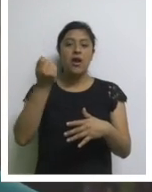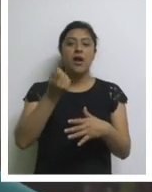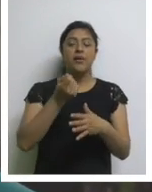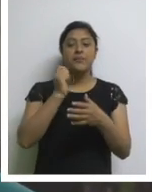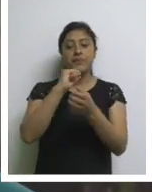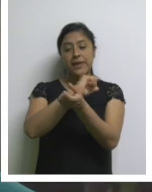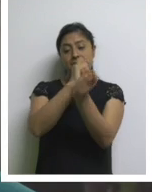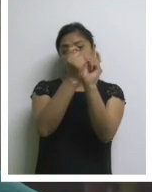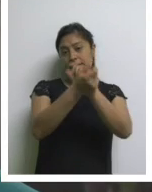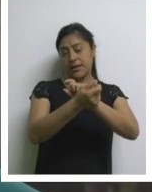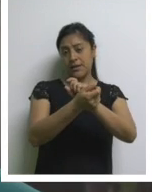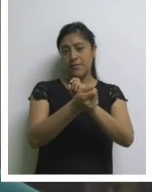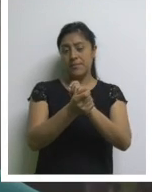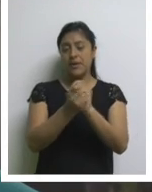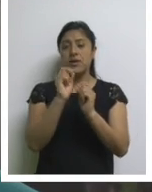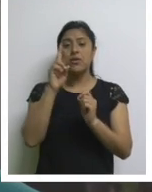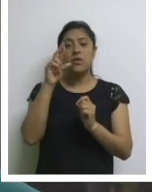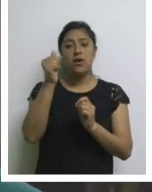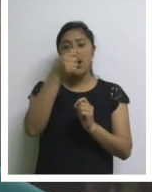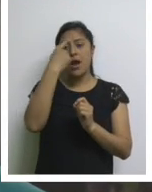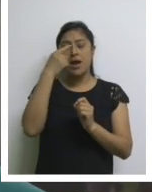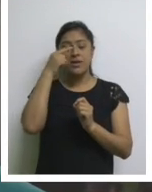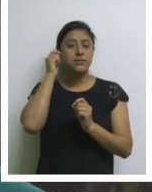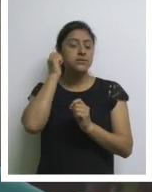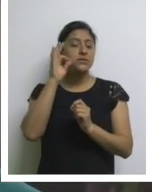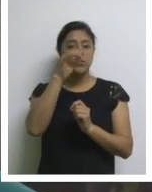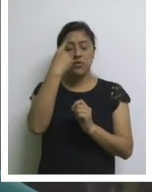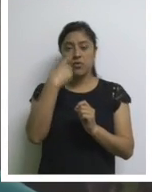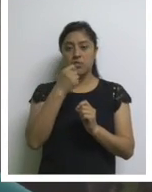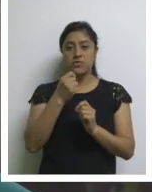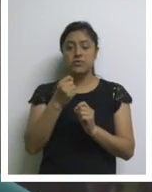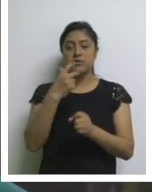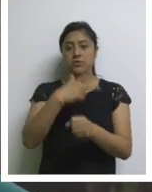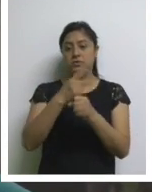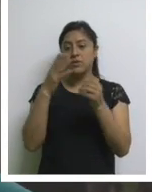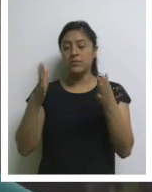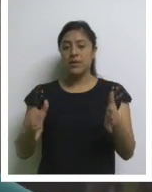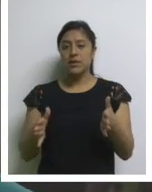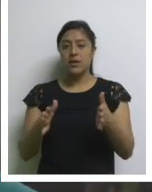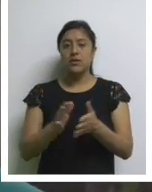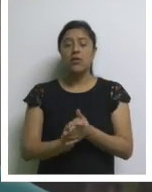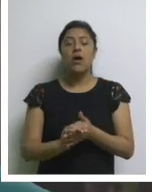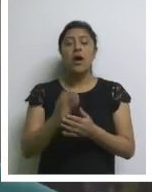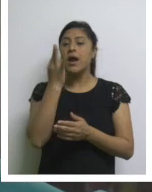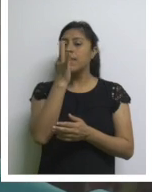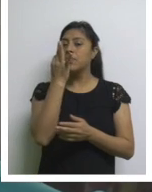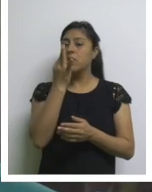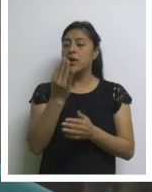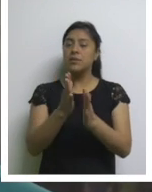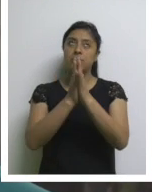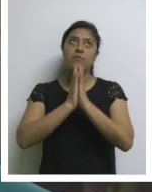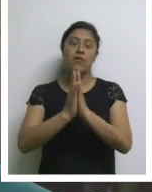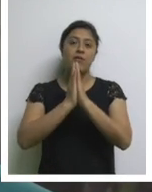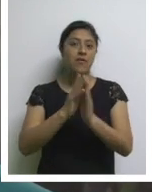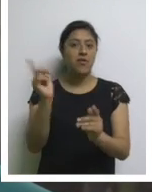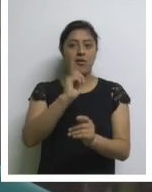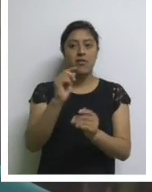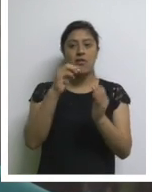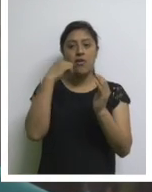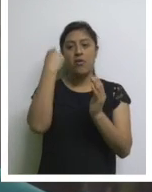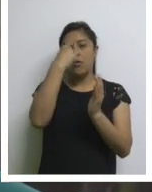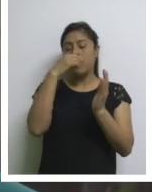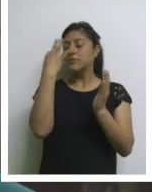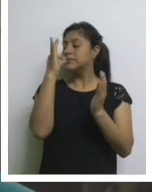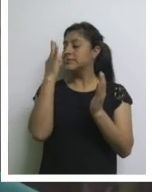de efectos generan características que no tiene el ciudadano. También a las damas les recomendamos de que no